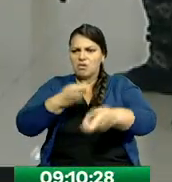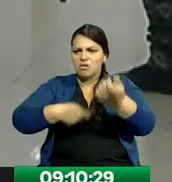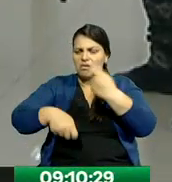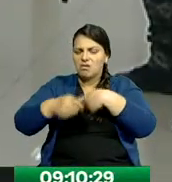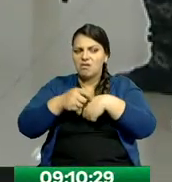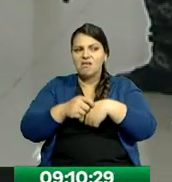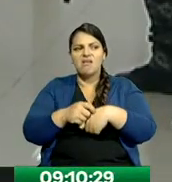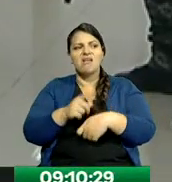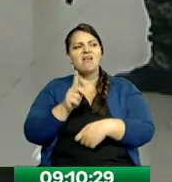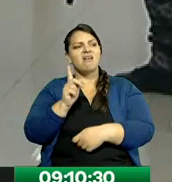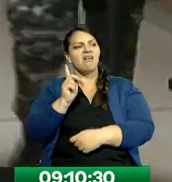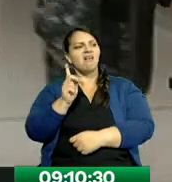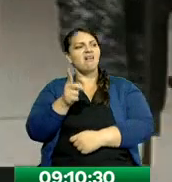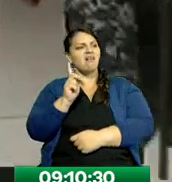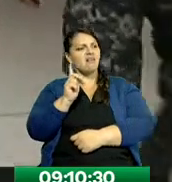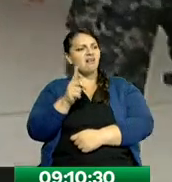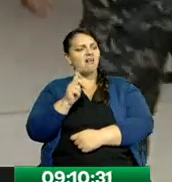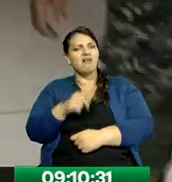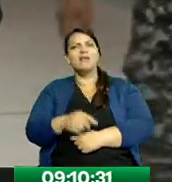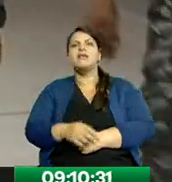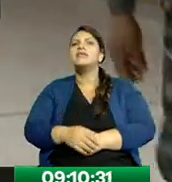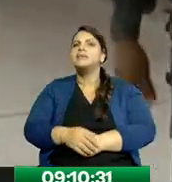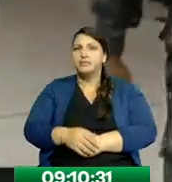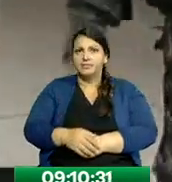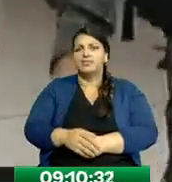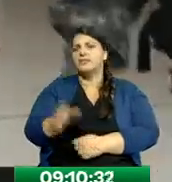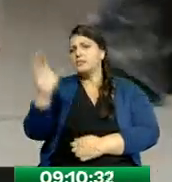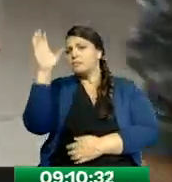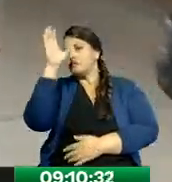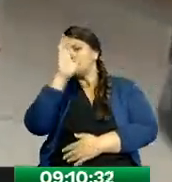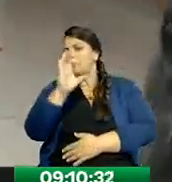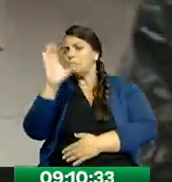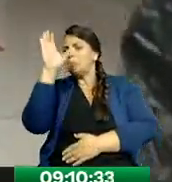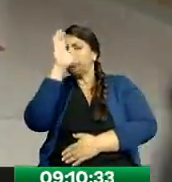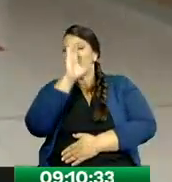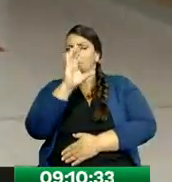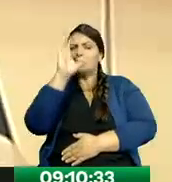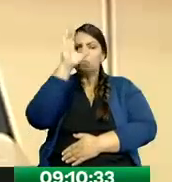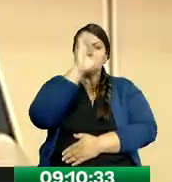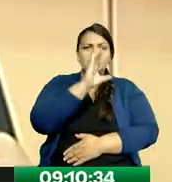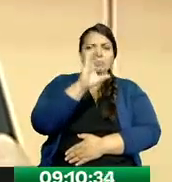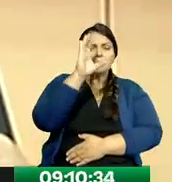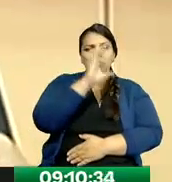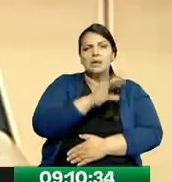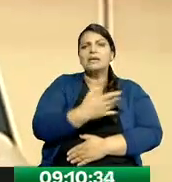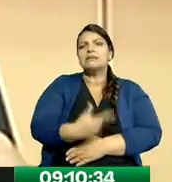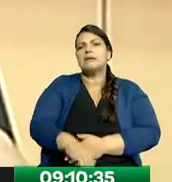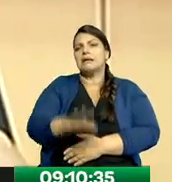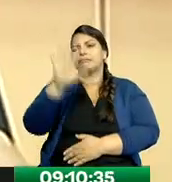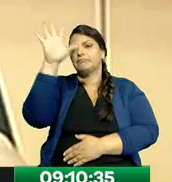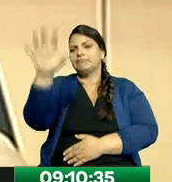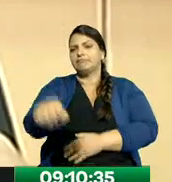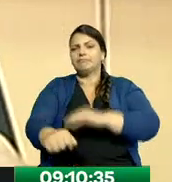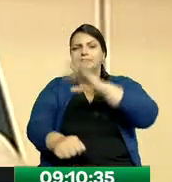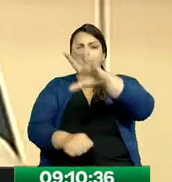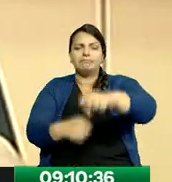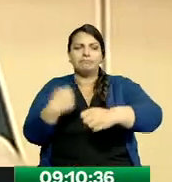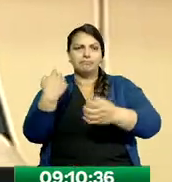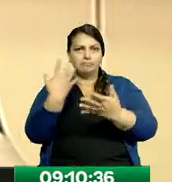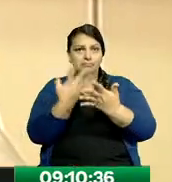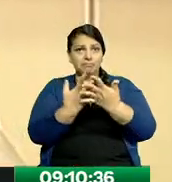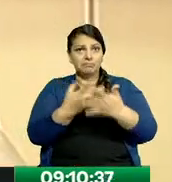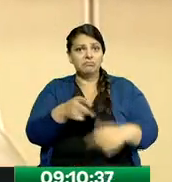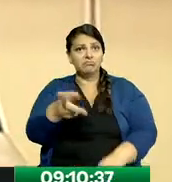pudo decomisar 95 kilos de cocaína en 3 operativos. Básicamente es investigación por tema